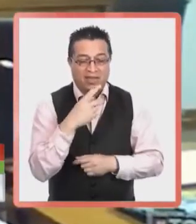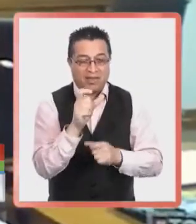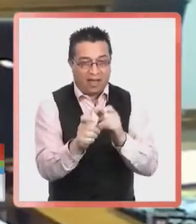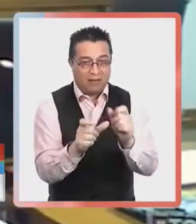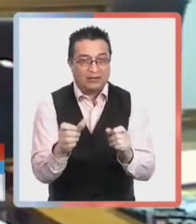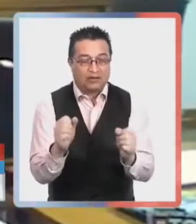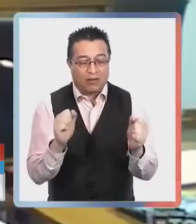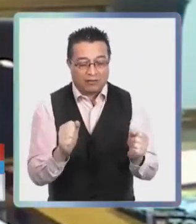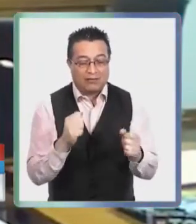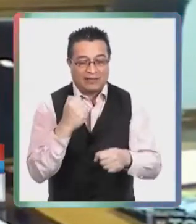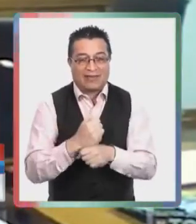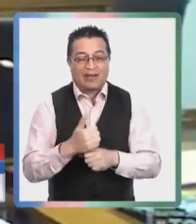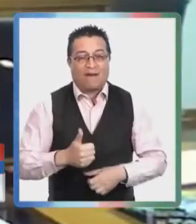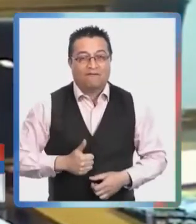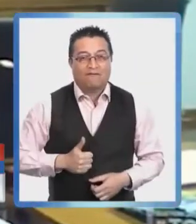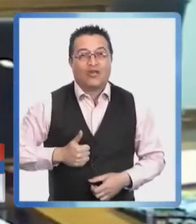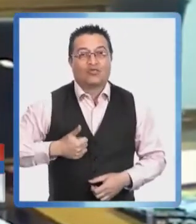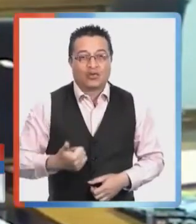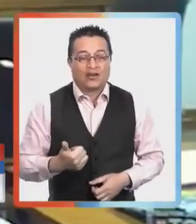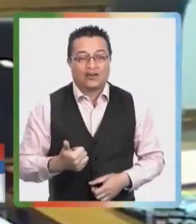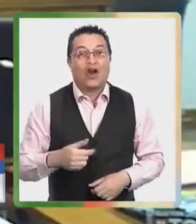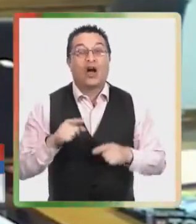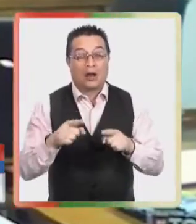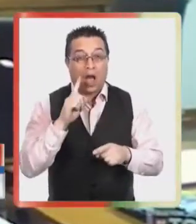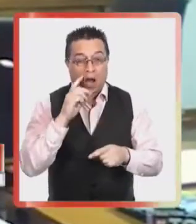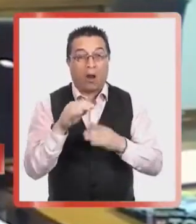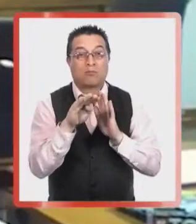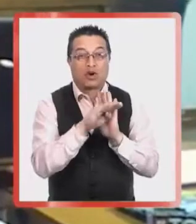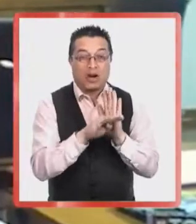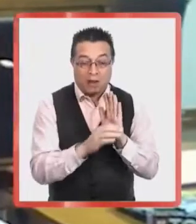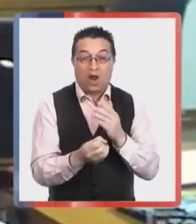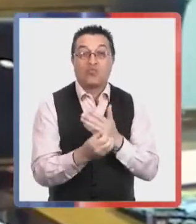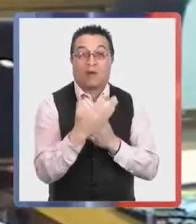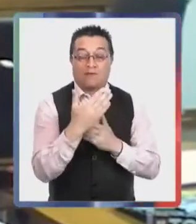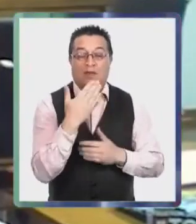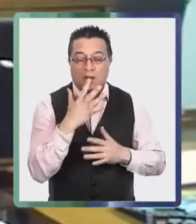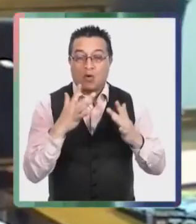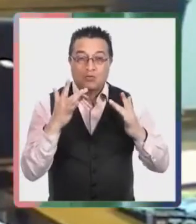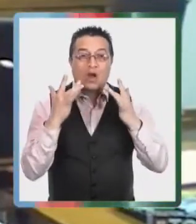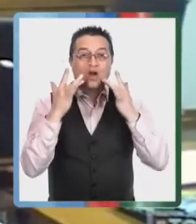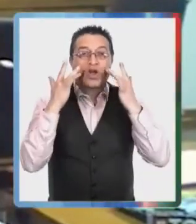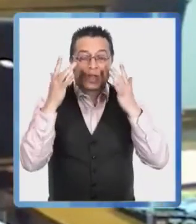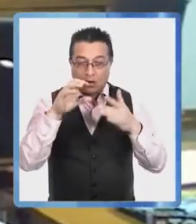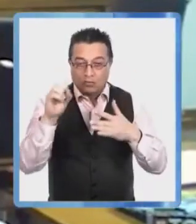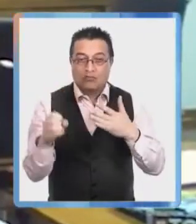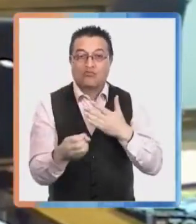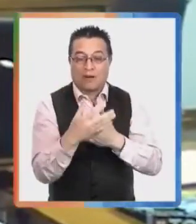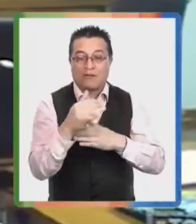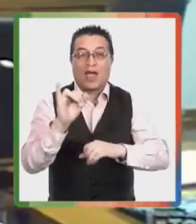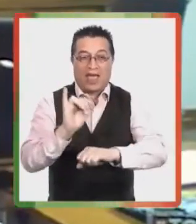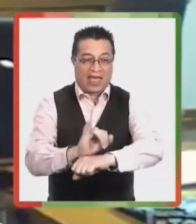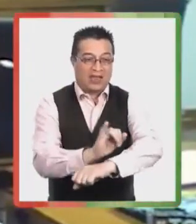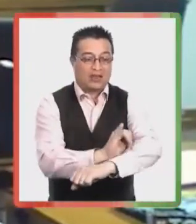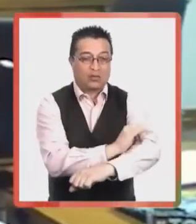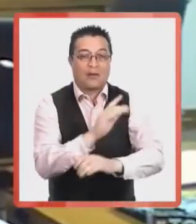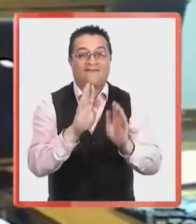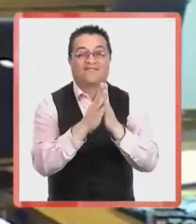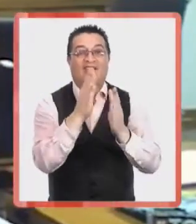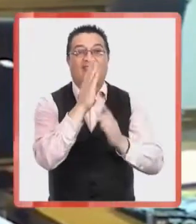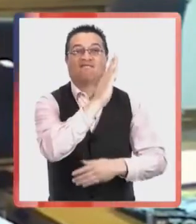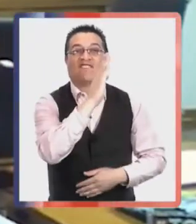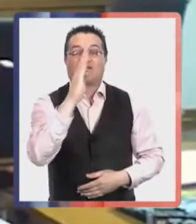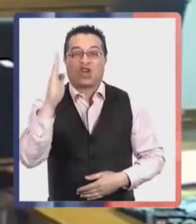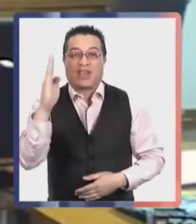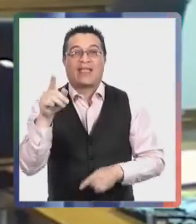gracias al trabajo de los voluntarios y últimamente tenemos un programa nuevo que estamos muy contentos estamos implementando institutos las